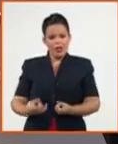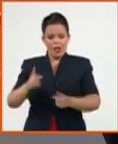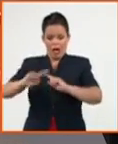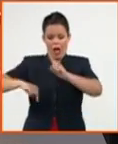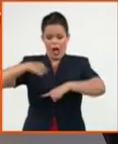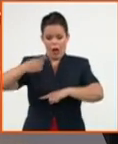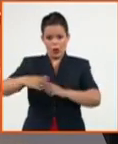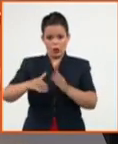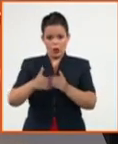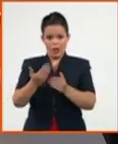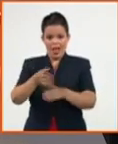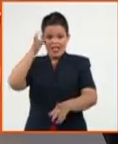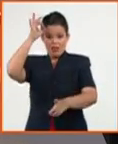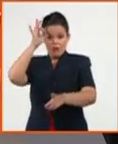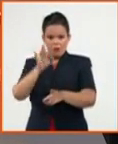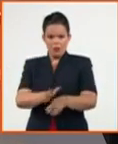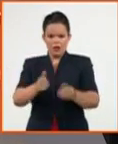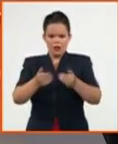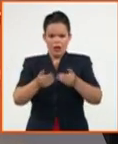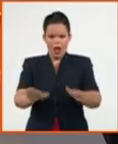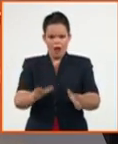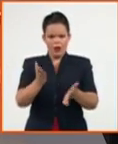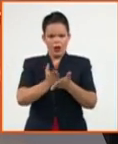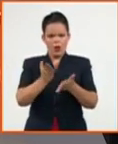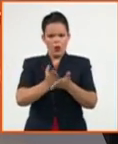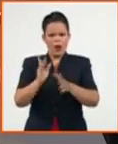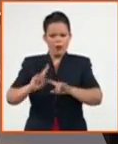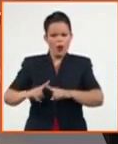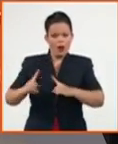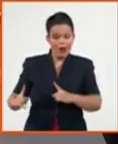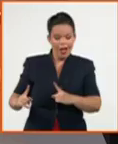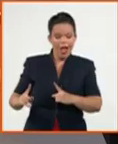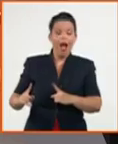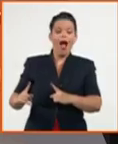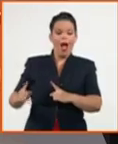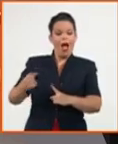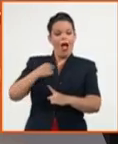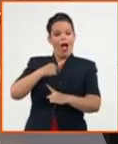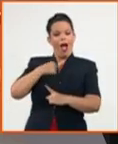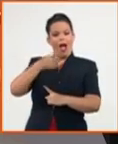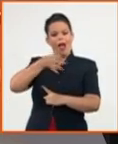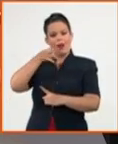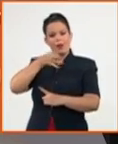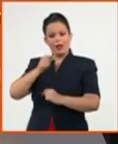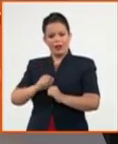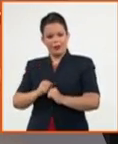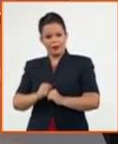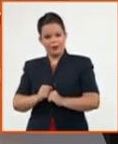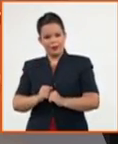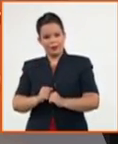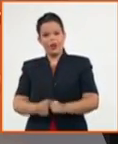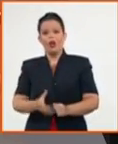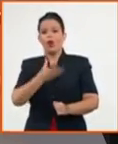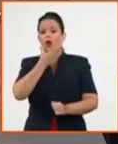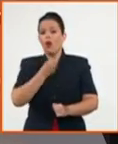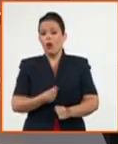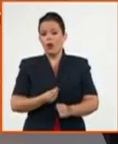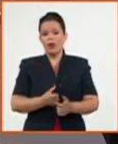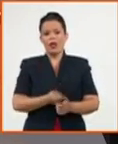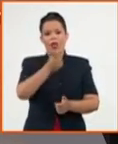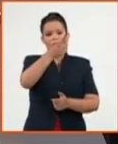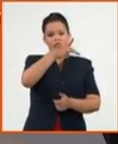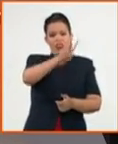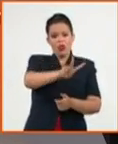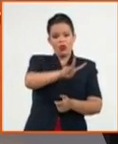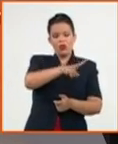bueno aquí los investigadores han estado explicando lo en adolescentes de 12 a 18 años se plantean en estudios que